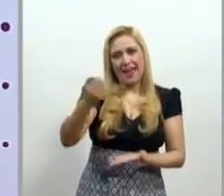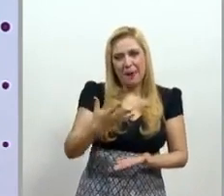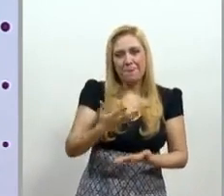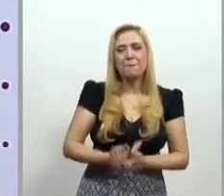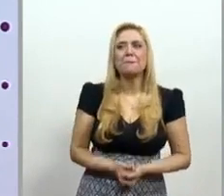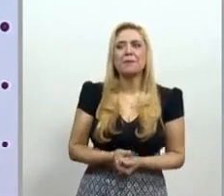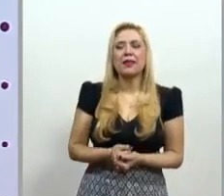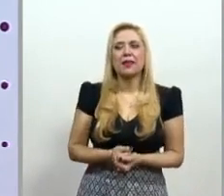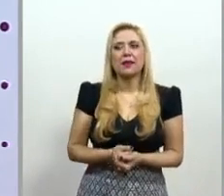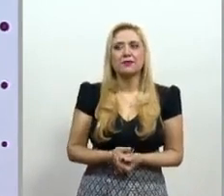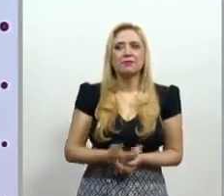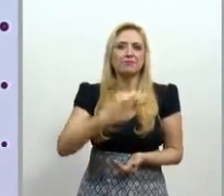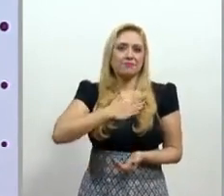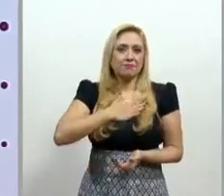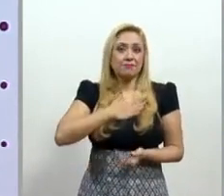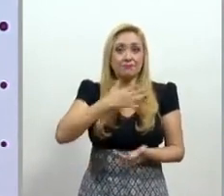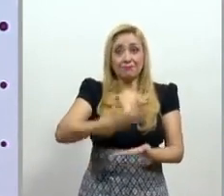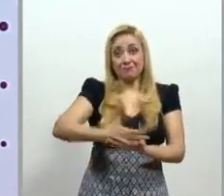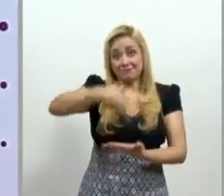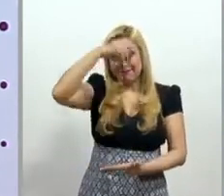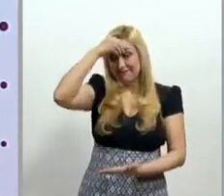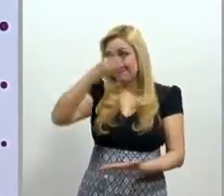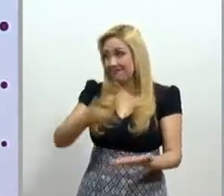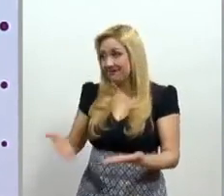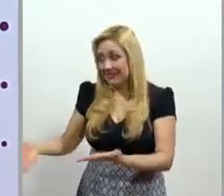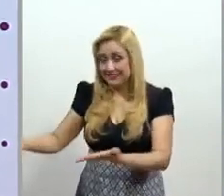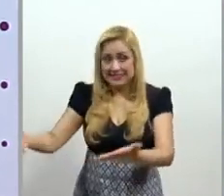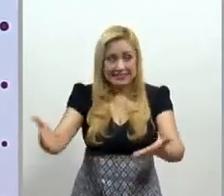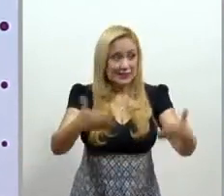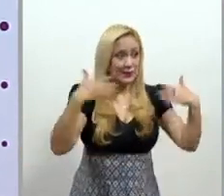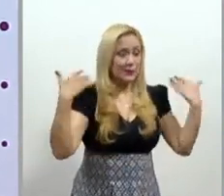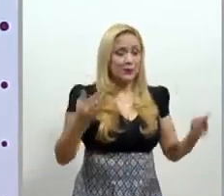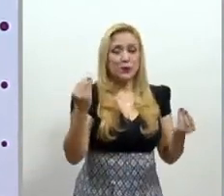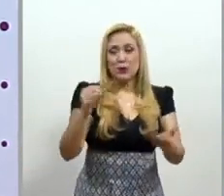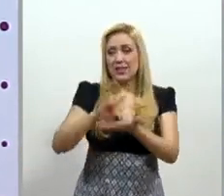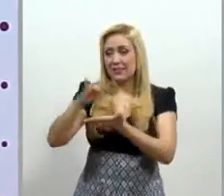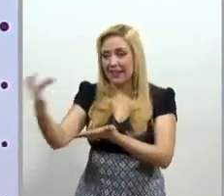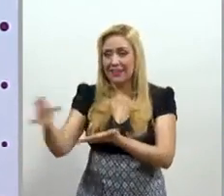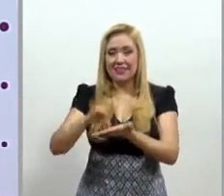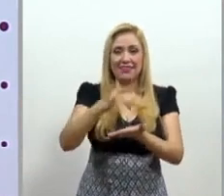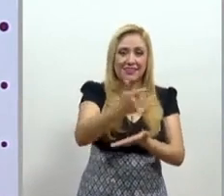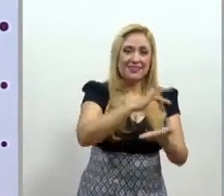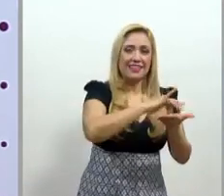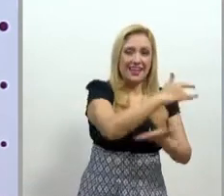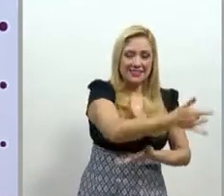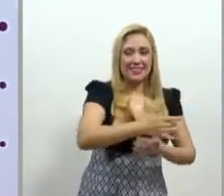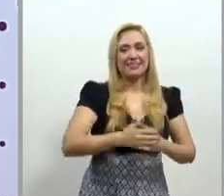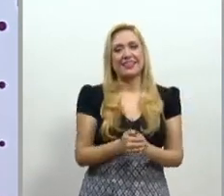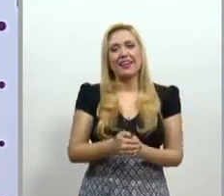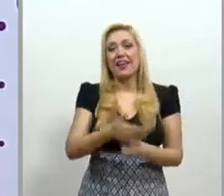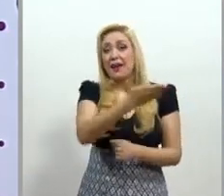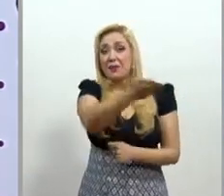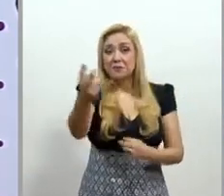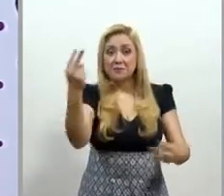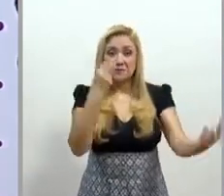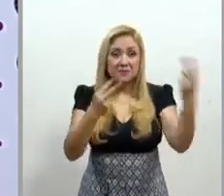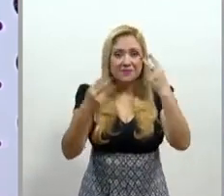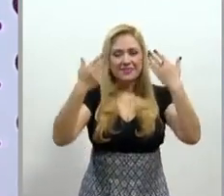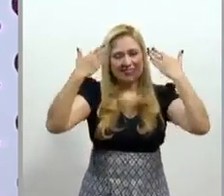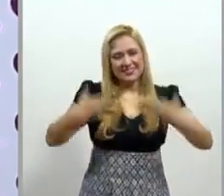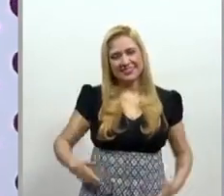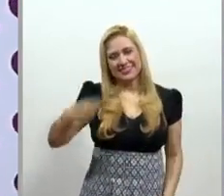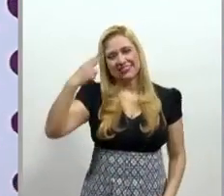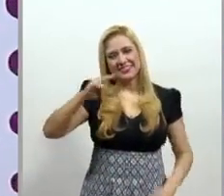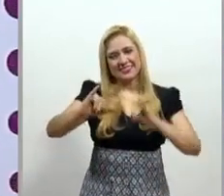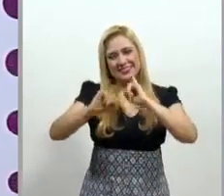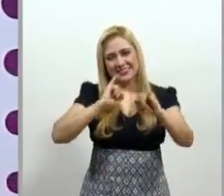pues en lo personal ha sido un programa muy rico en contenido, he podido aprender y les agradezco mucho su participación. Les recuerdo a quienes nos escuchan que este programa se